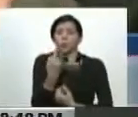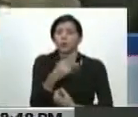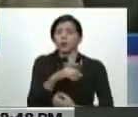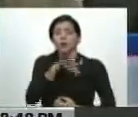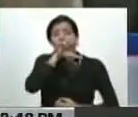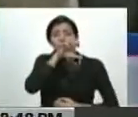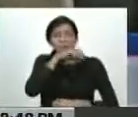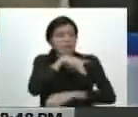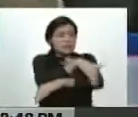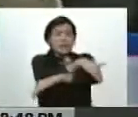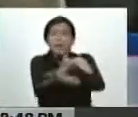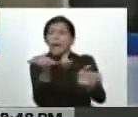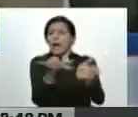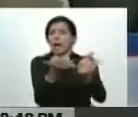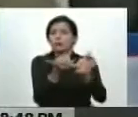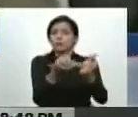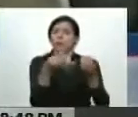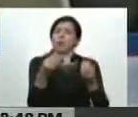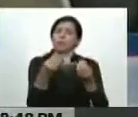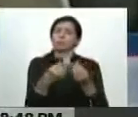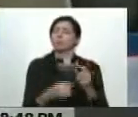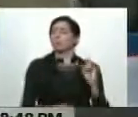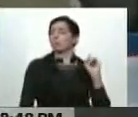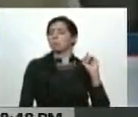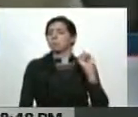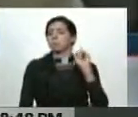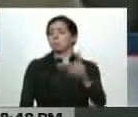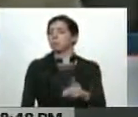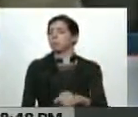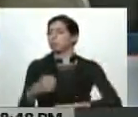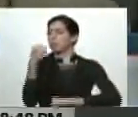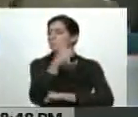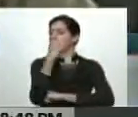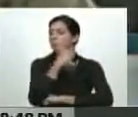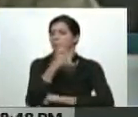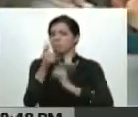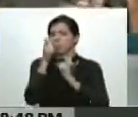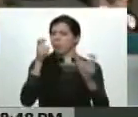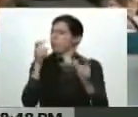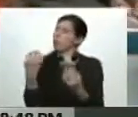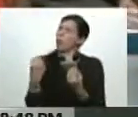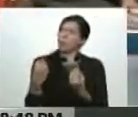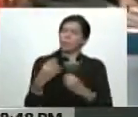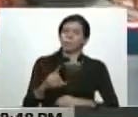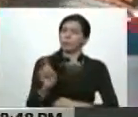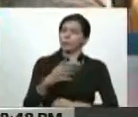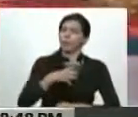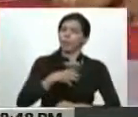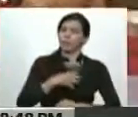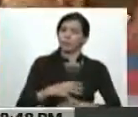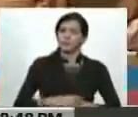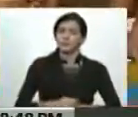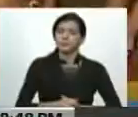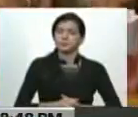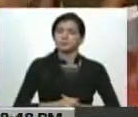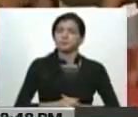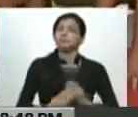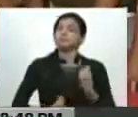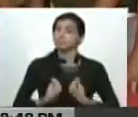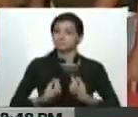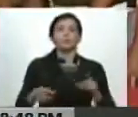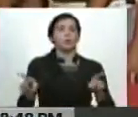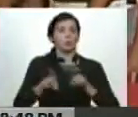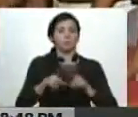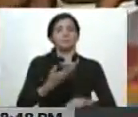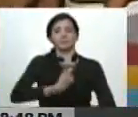de una carretera. ¿Cómo uno va a pasar por un lado como si no pasara nada, chico? Preocupación que también sintió el presidente